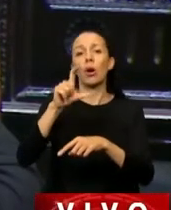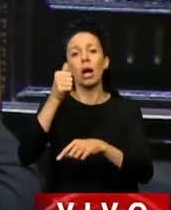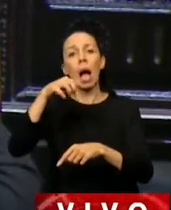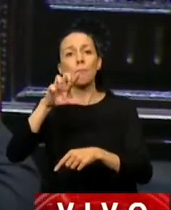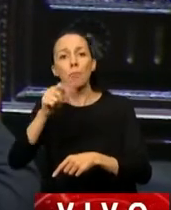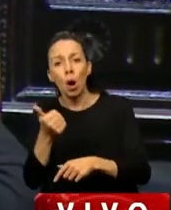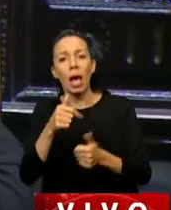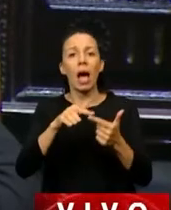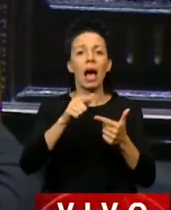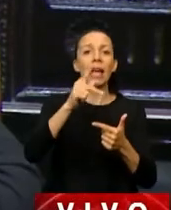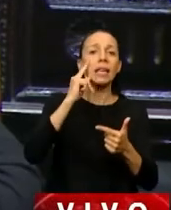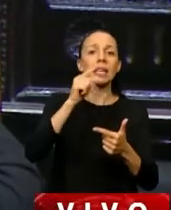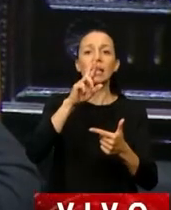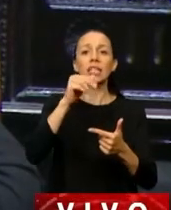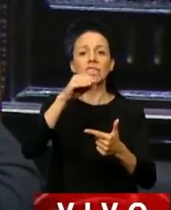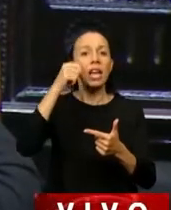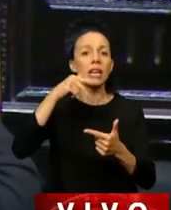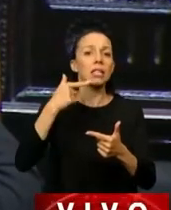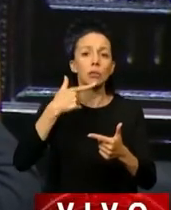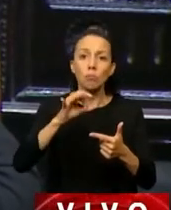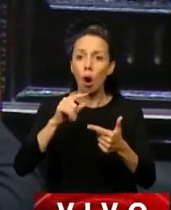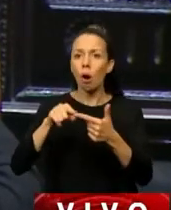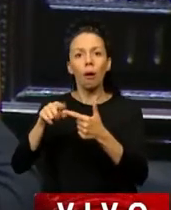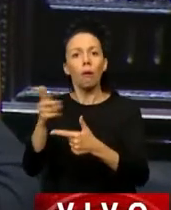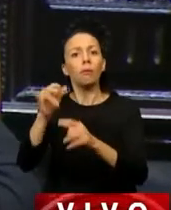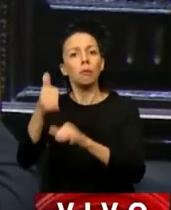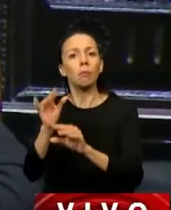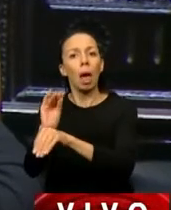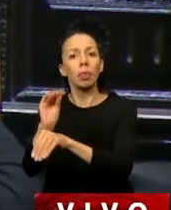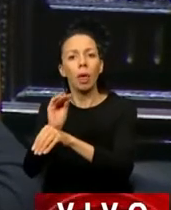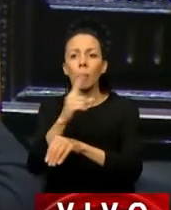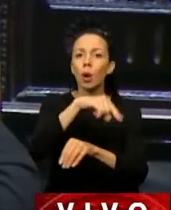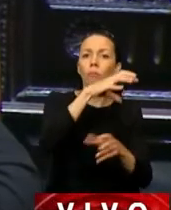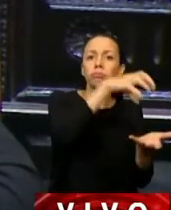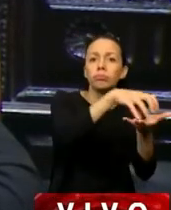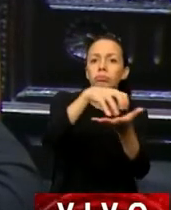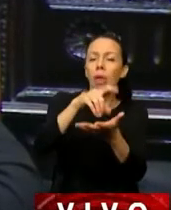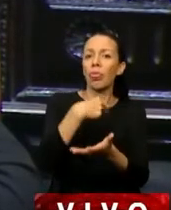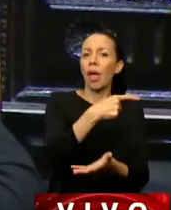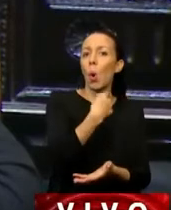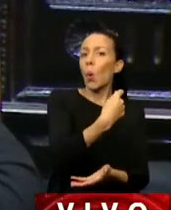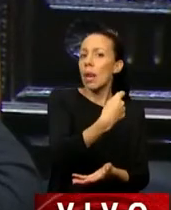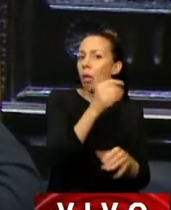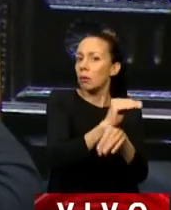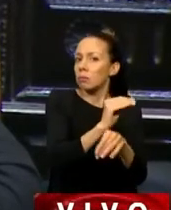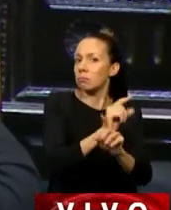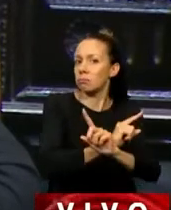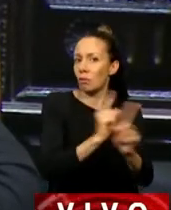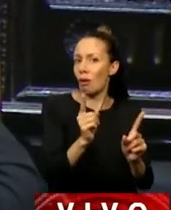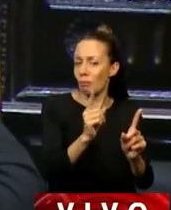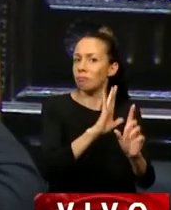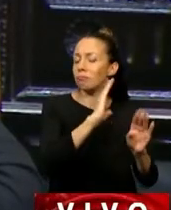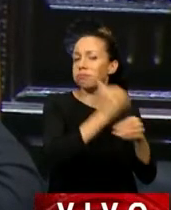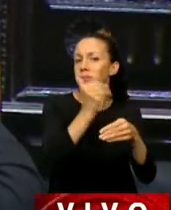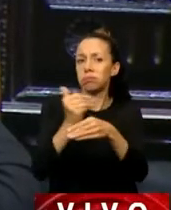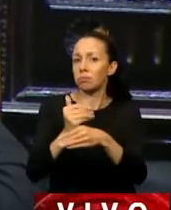aquellos centros de jubilados que han debido cerrar sus puertas. Y esto está denunciado por nuestra compañera Graciela